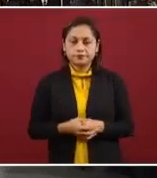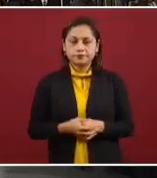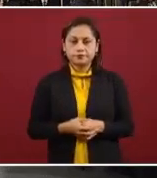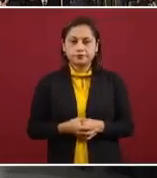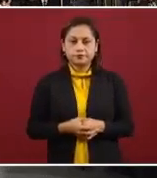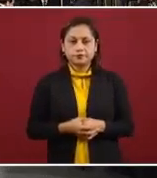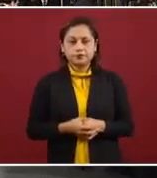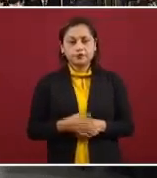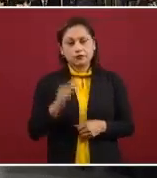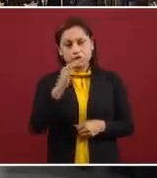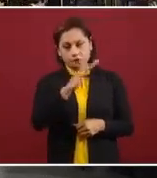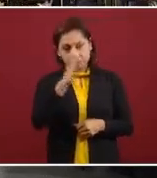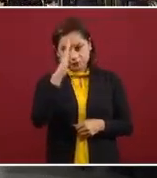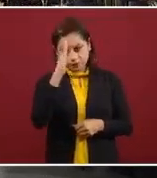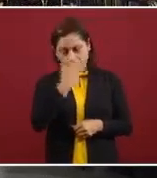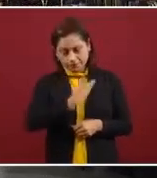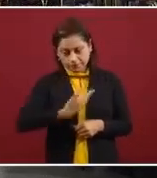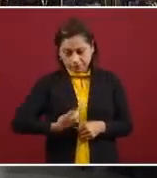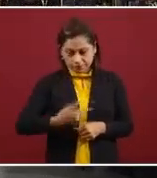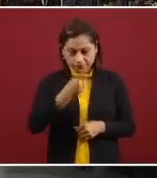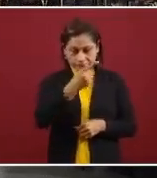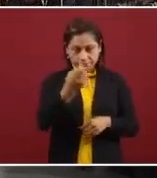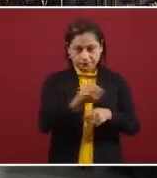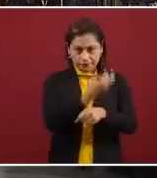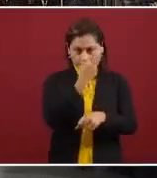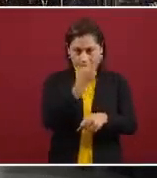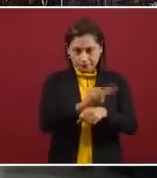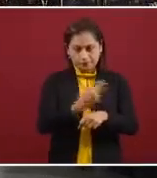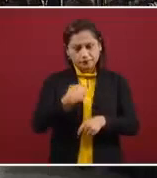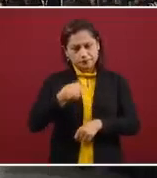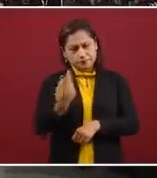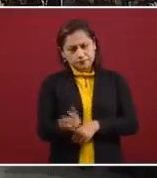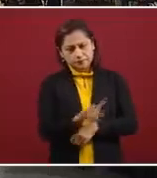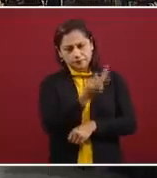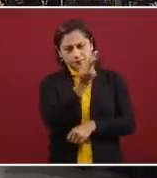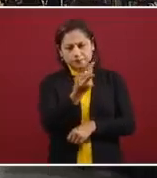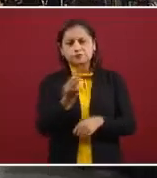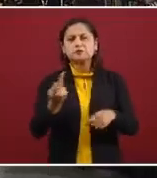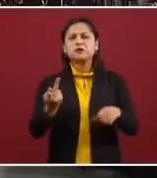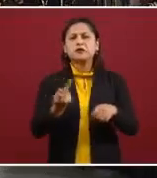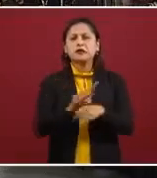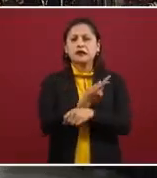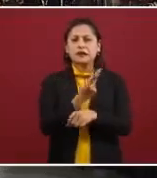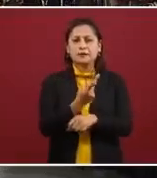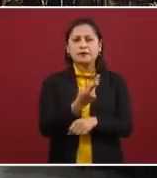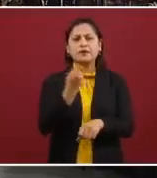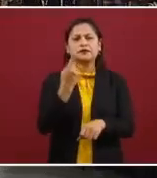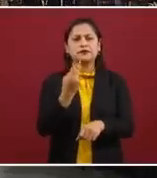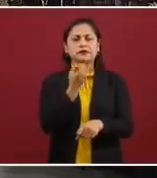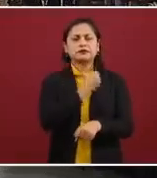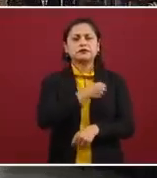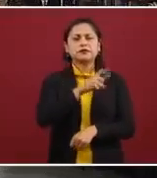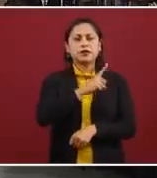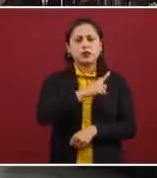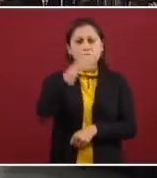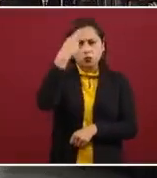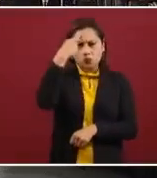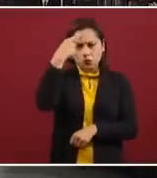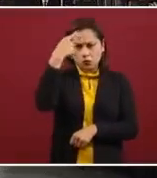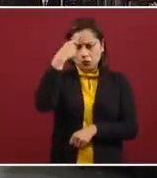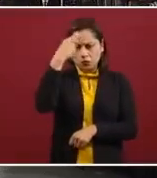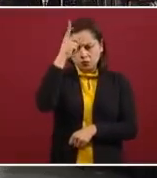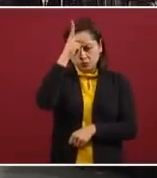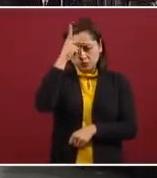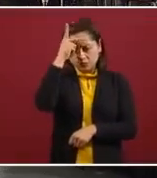Señor presidente, señor secretario, ¿cuál es el estado actual de la salud emocional de los mexicanos y de la Secretaría